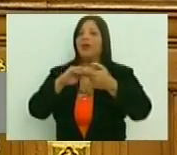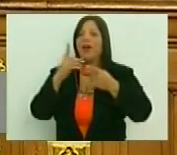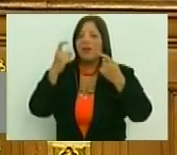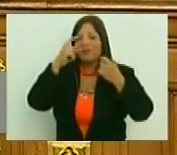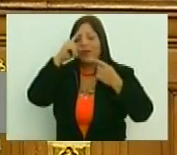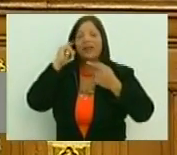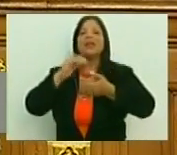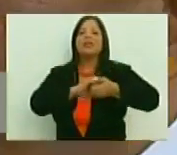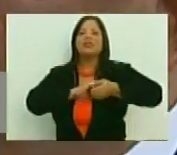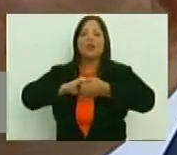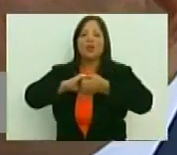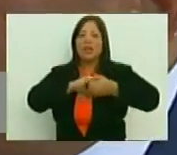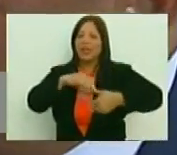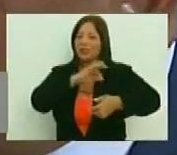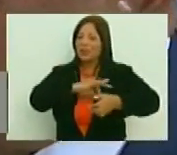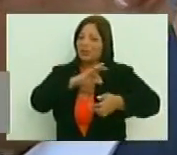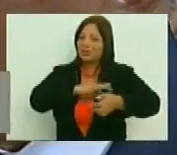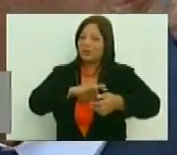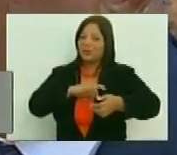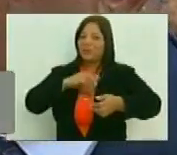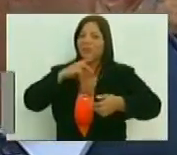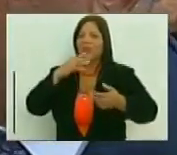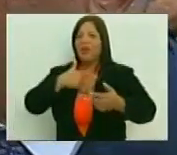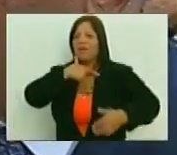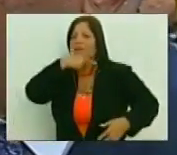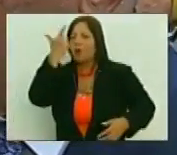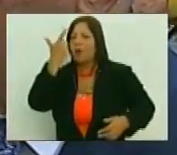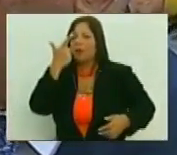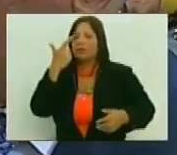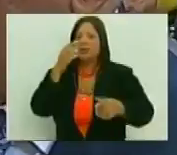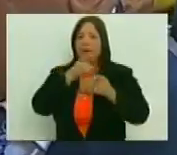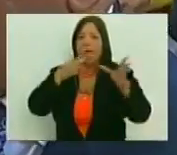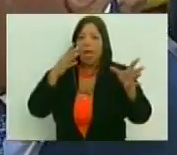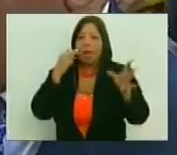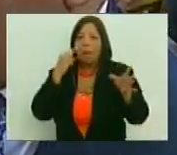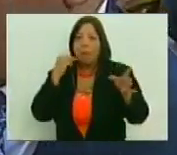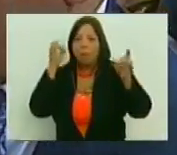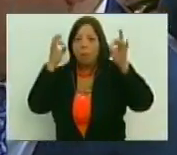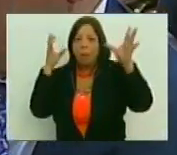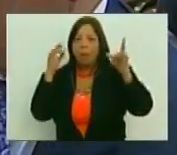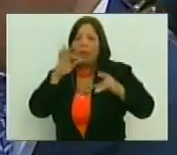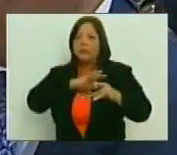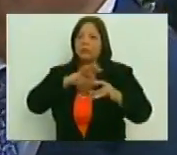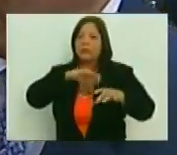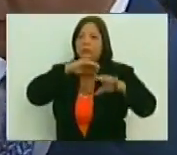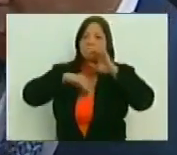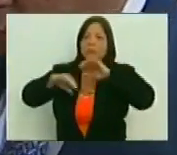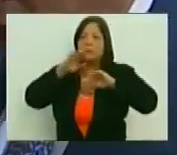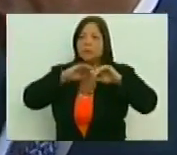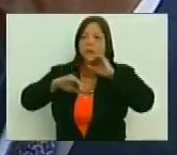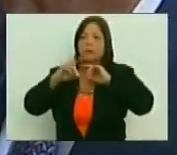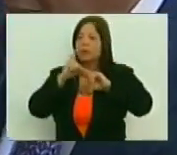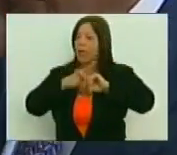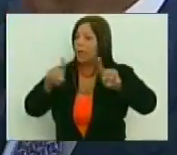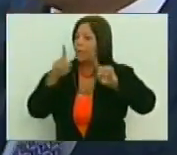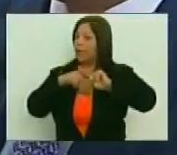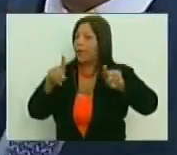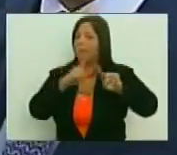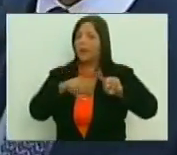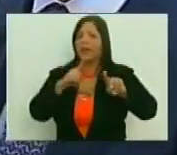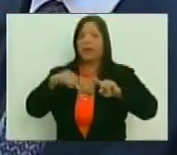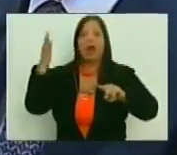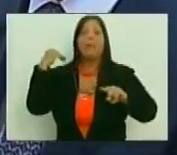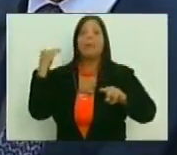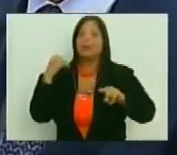de solidaridad social, la vergüenza étnica, el resentimiento social amargado por un